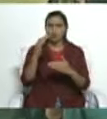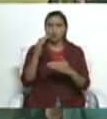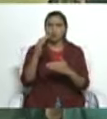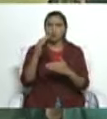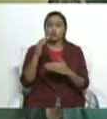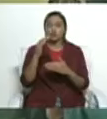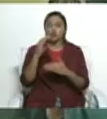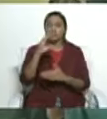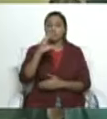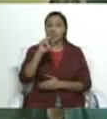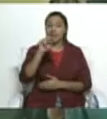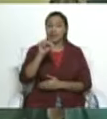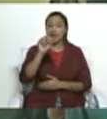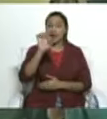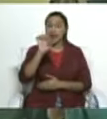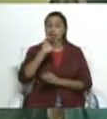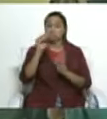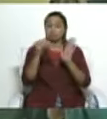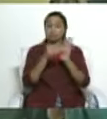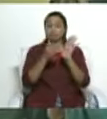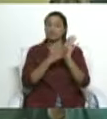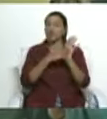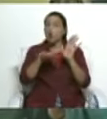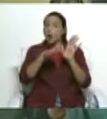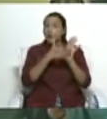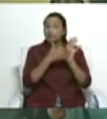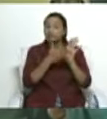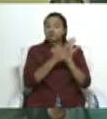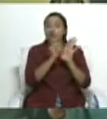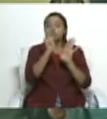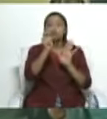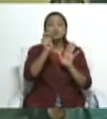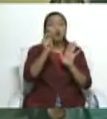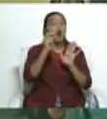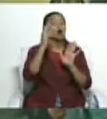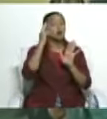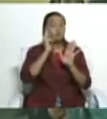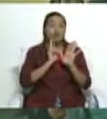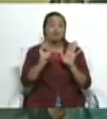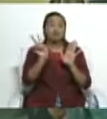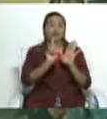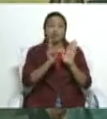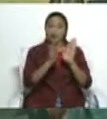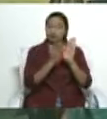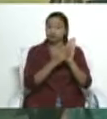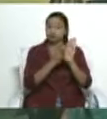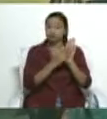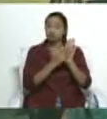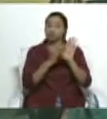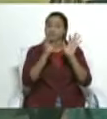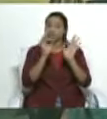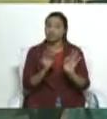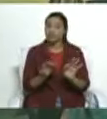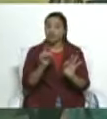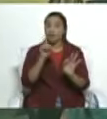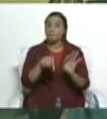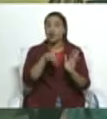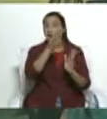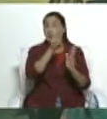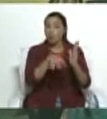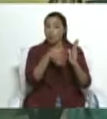poderes que establece la Constitución de la República Bolivariana de Venezuela, y así como lo establece el